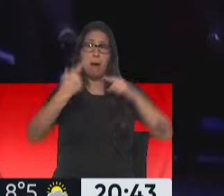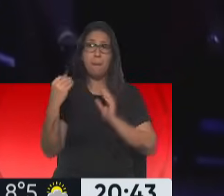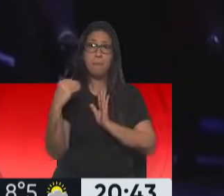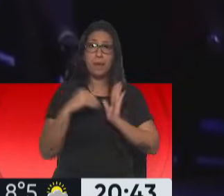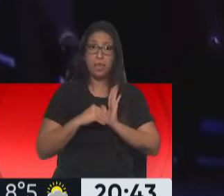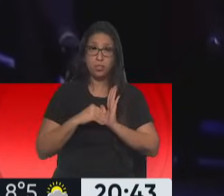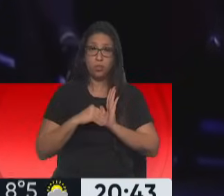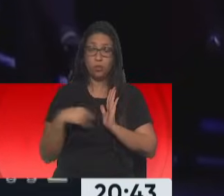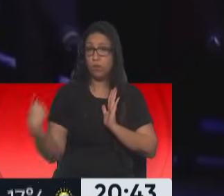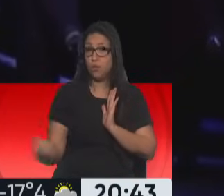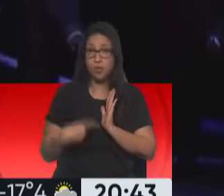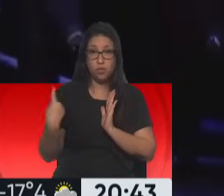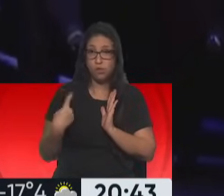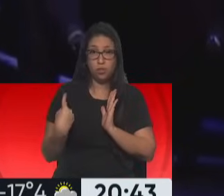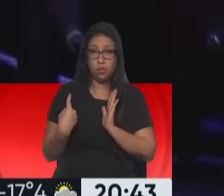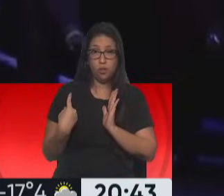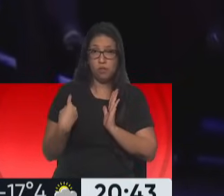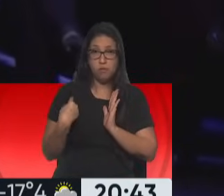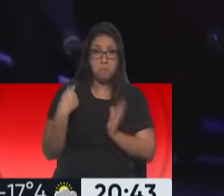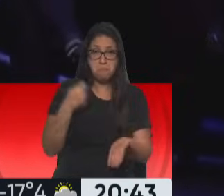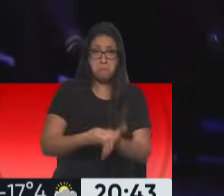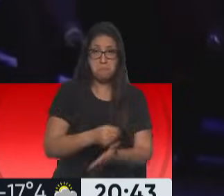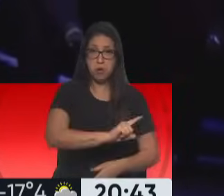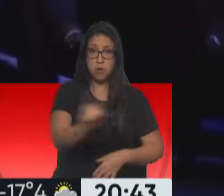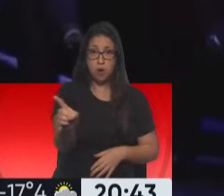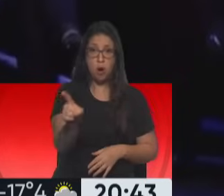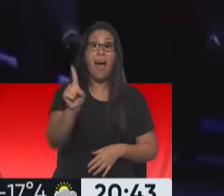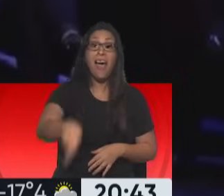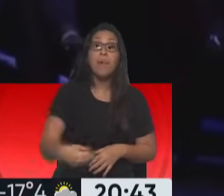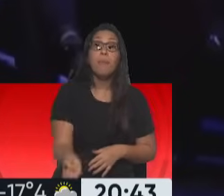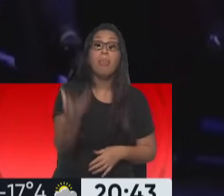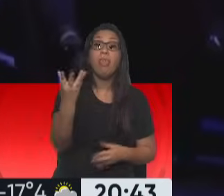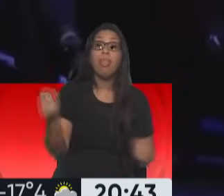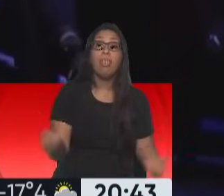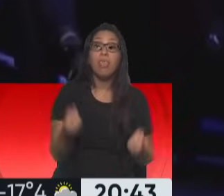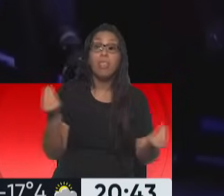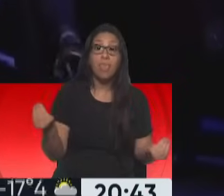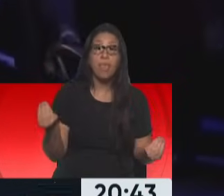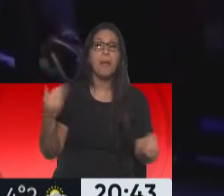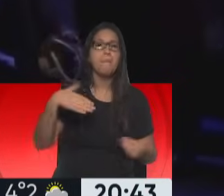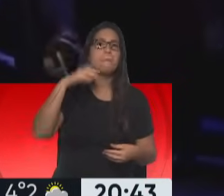no estamos dispuestos a pagar, ahí aparece Juega Menger.